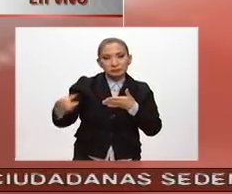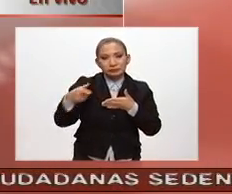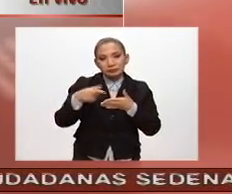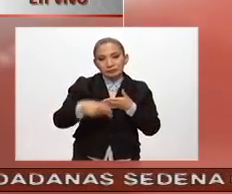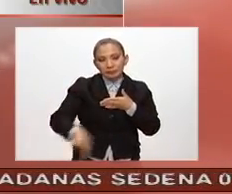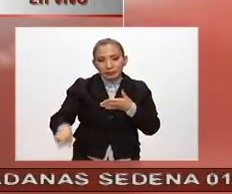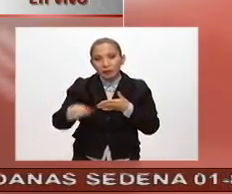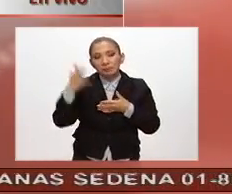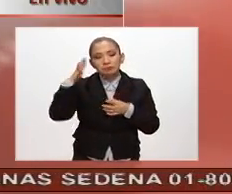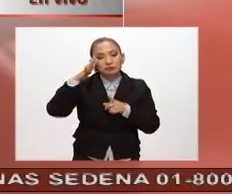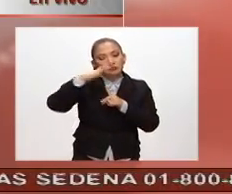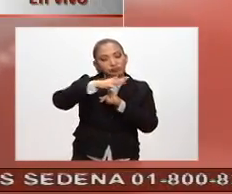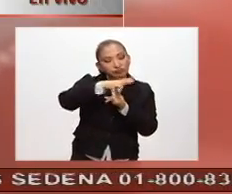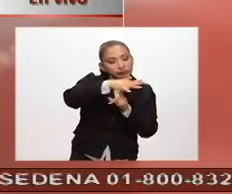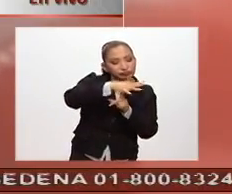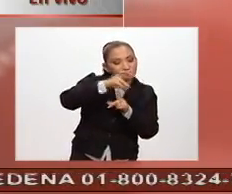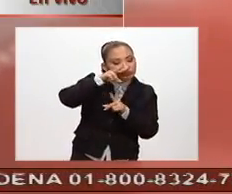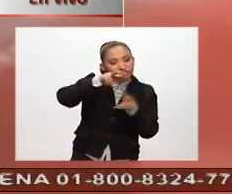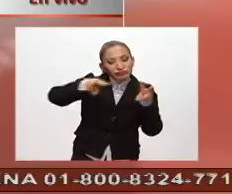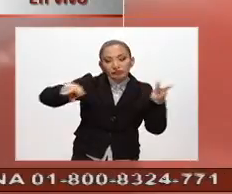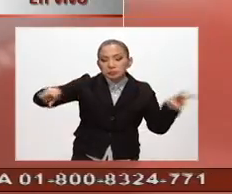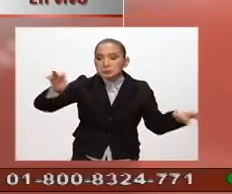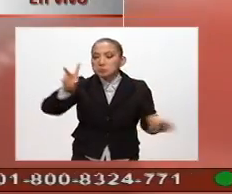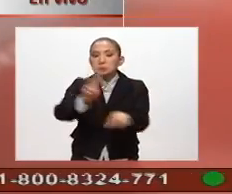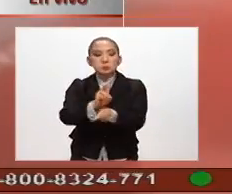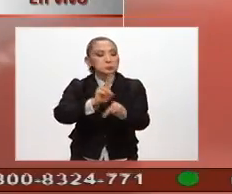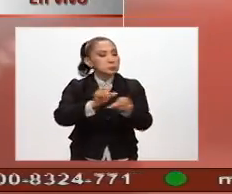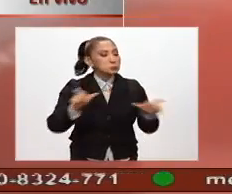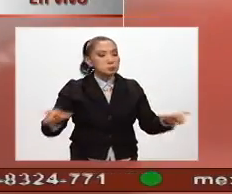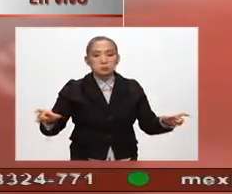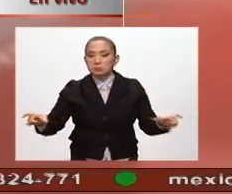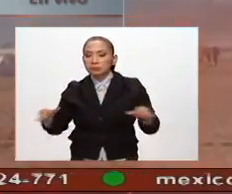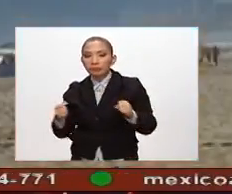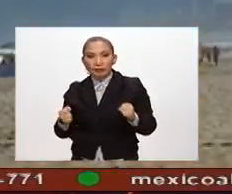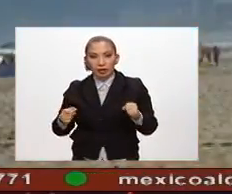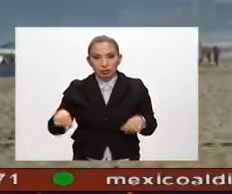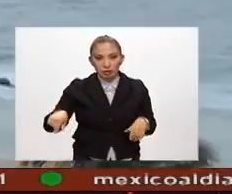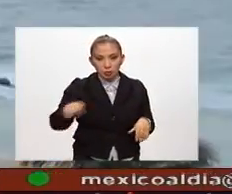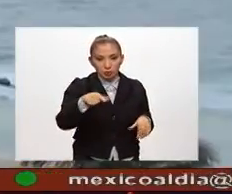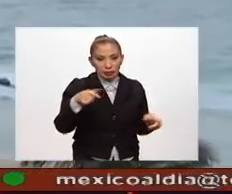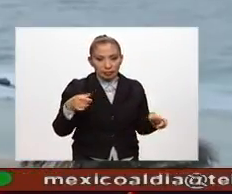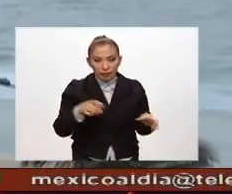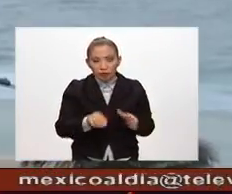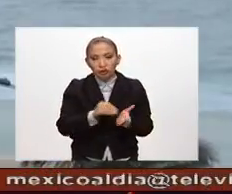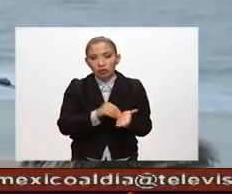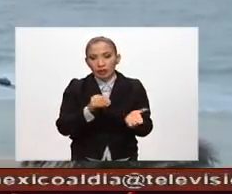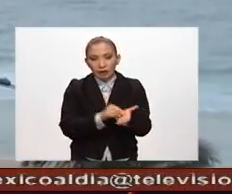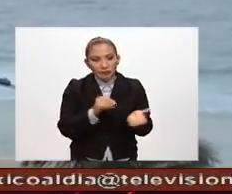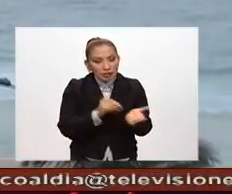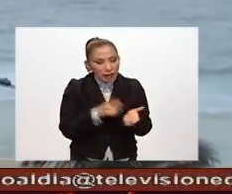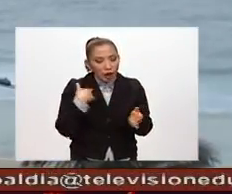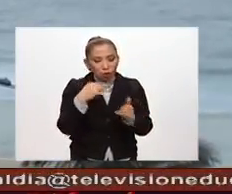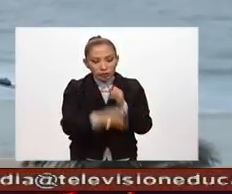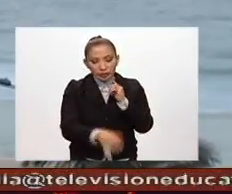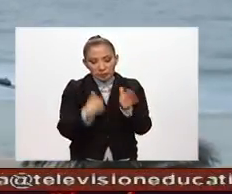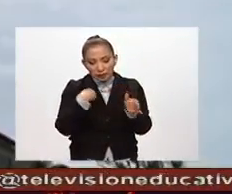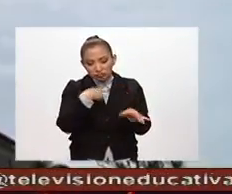estaba lleno de helicópteros por las medidas de seguridad que hay en la ciudad. Todavía están celebrándose las últimas